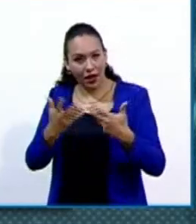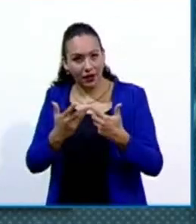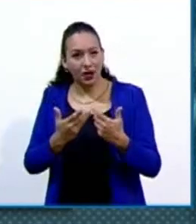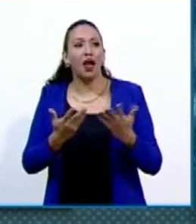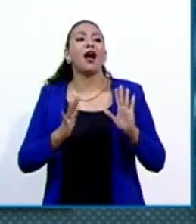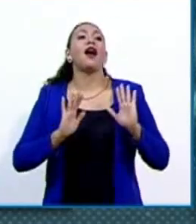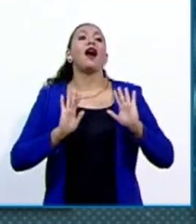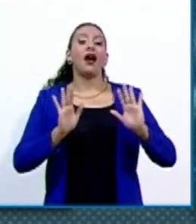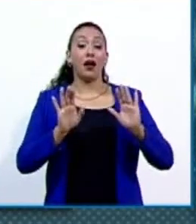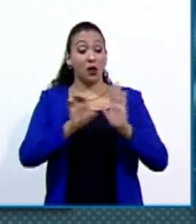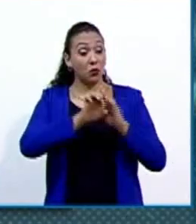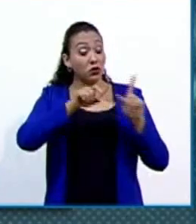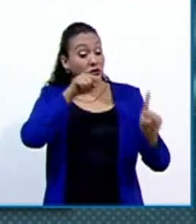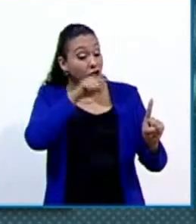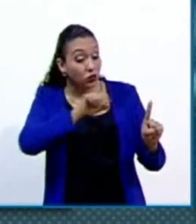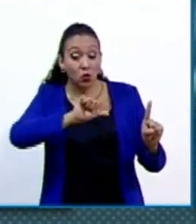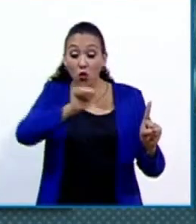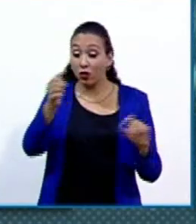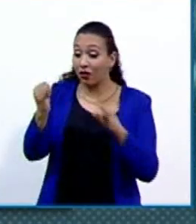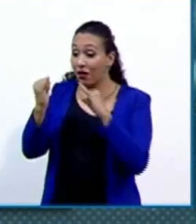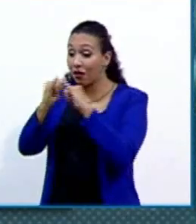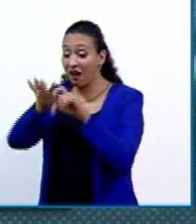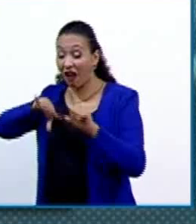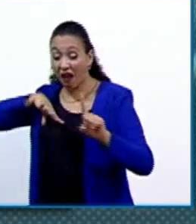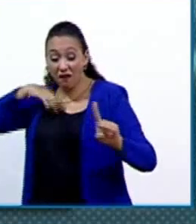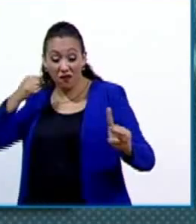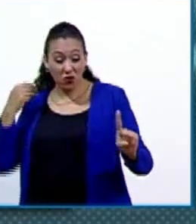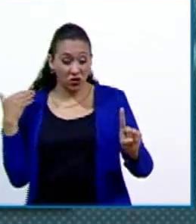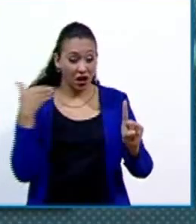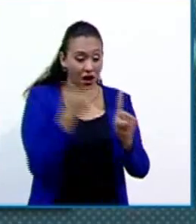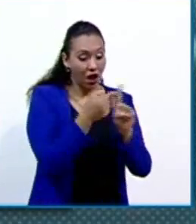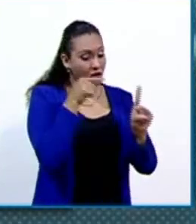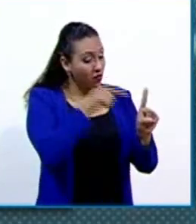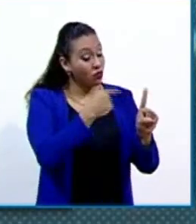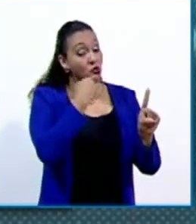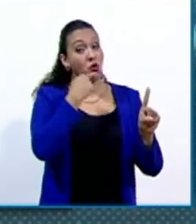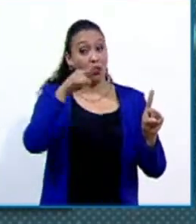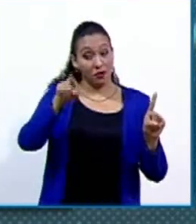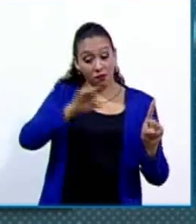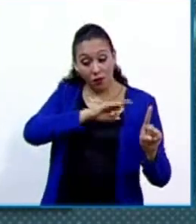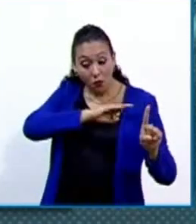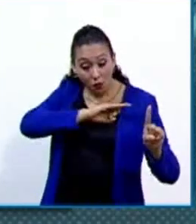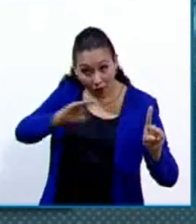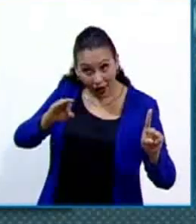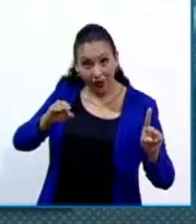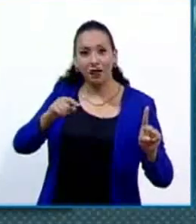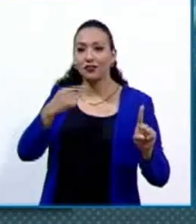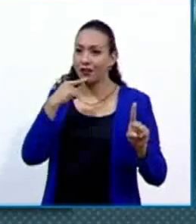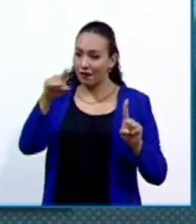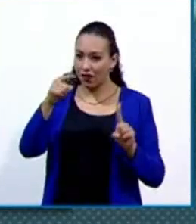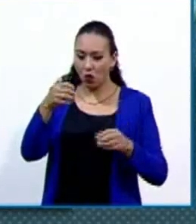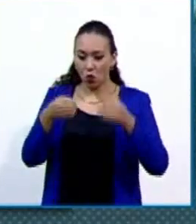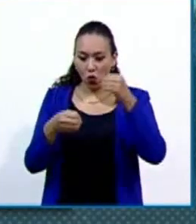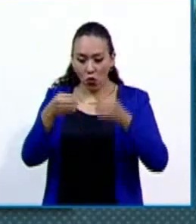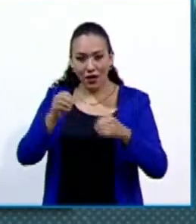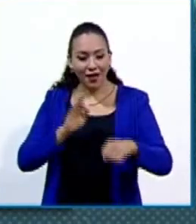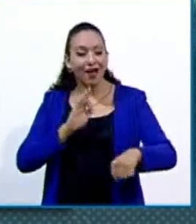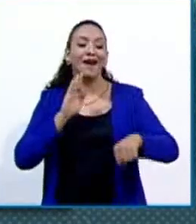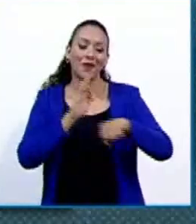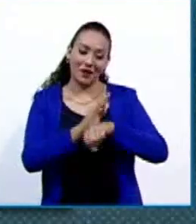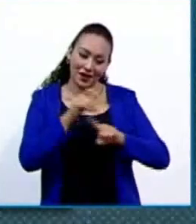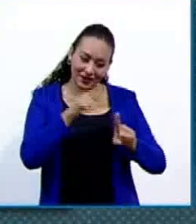pueden encontrar la respuesta oportuna a el conflicto que están